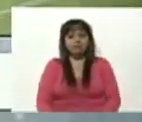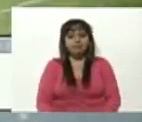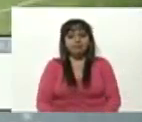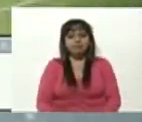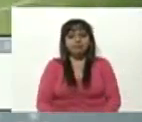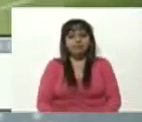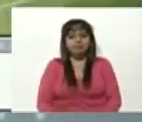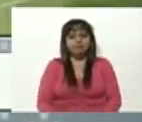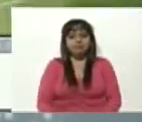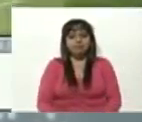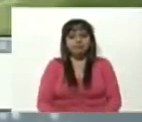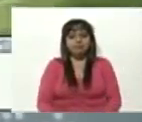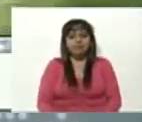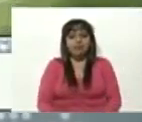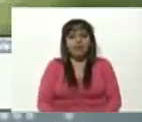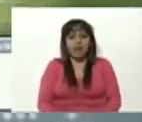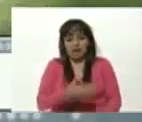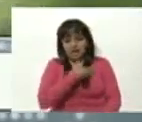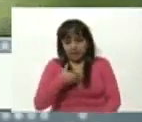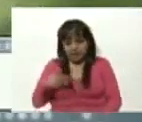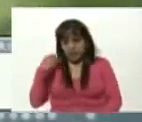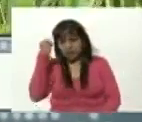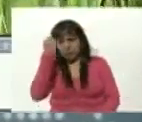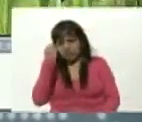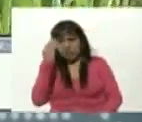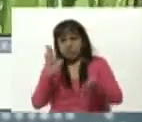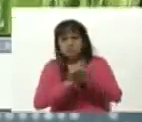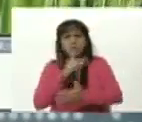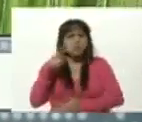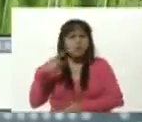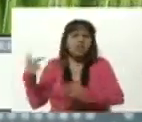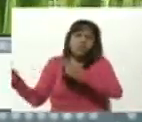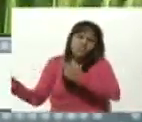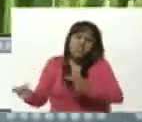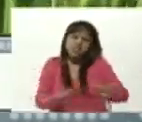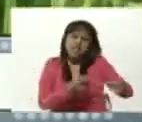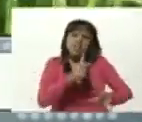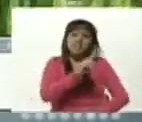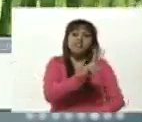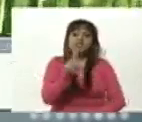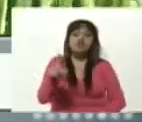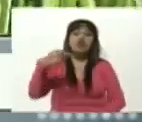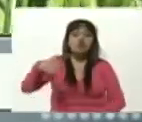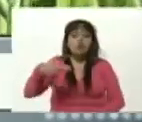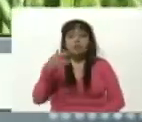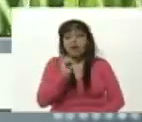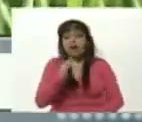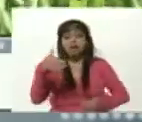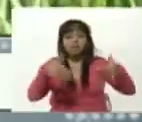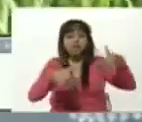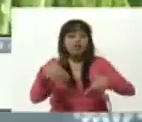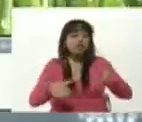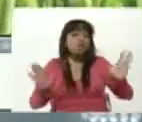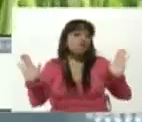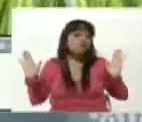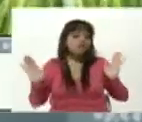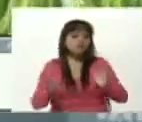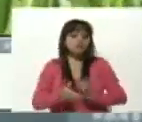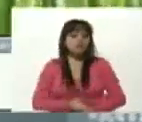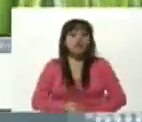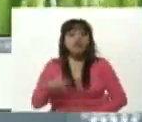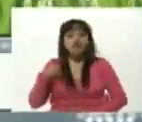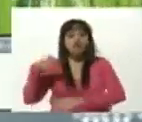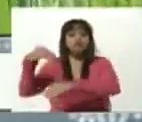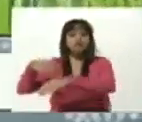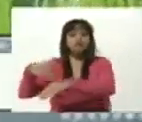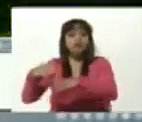El que quiera opinar de política, bienvenido. El 21 de noviembre tenemos elecciones. Yo llamo a